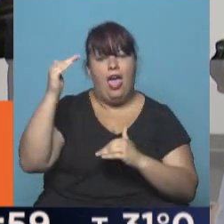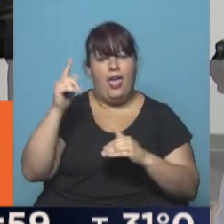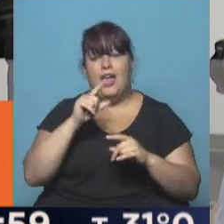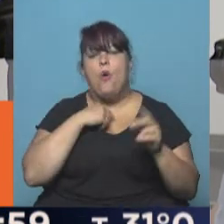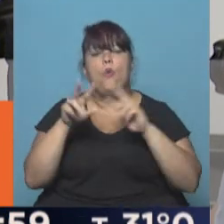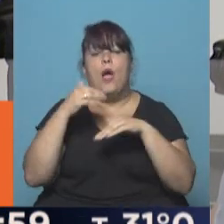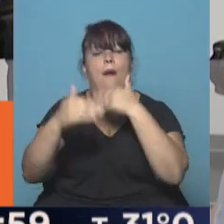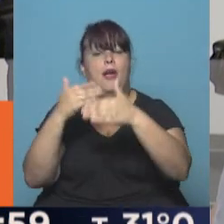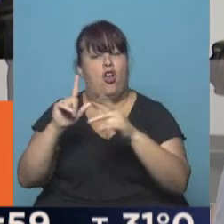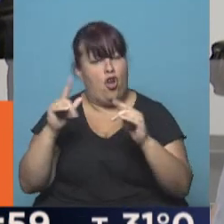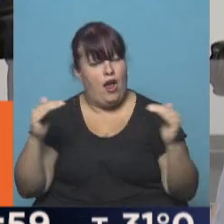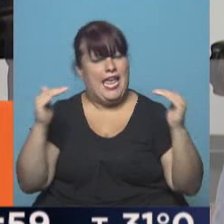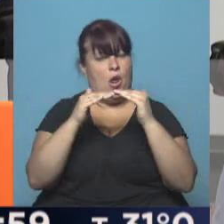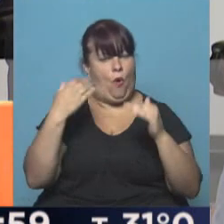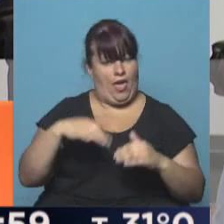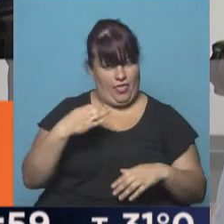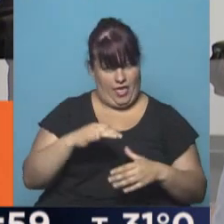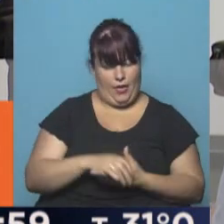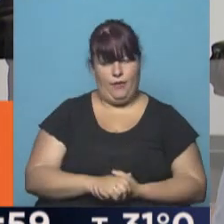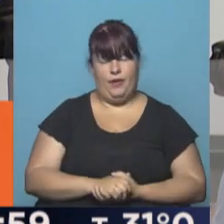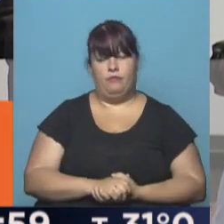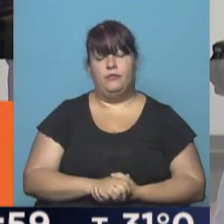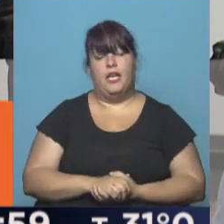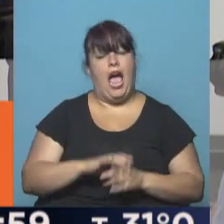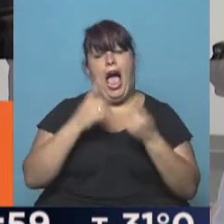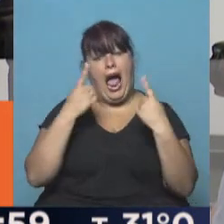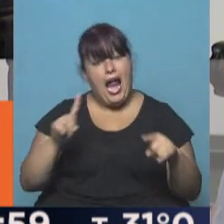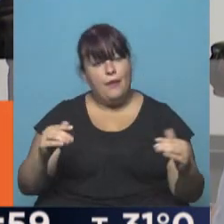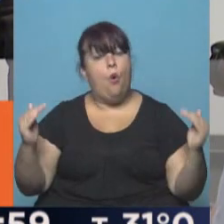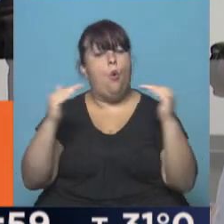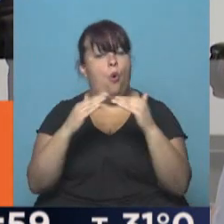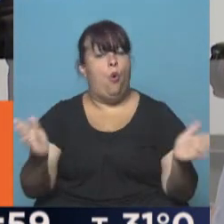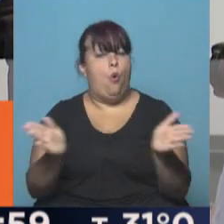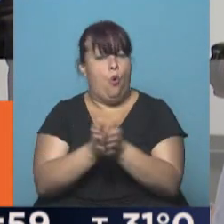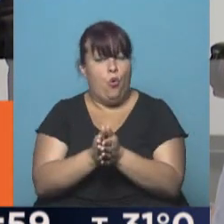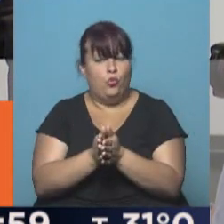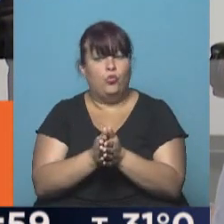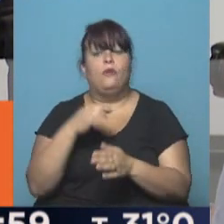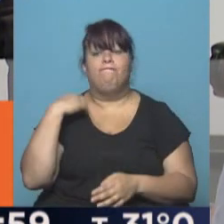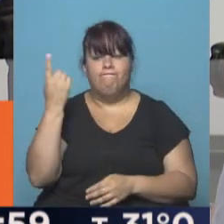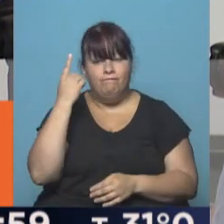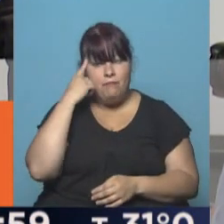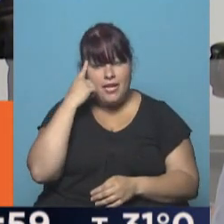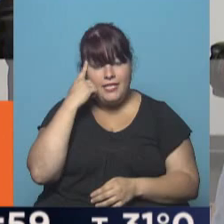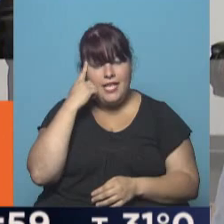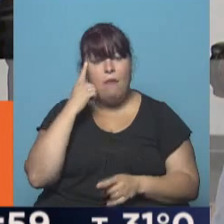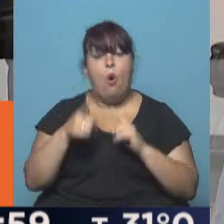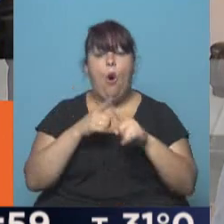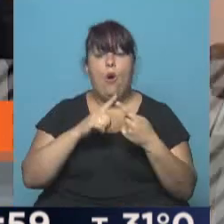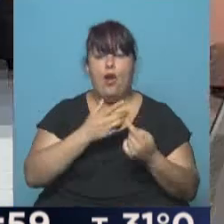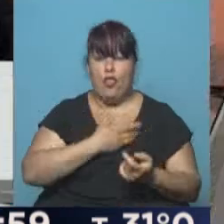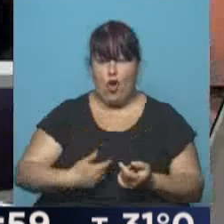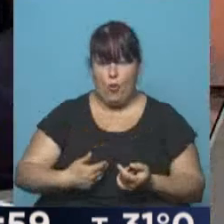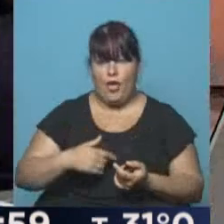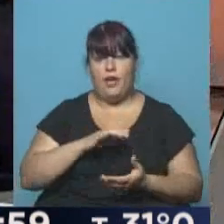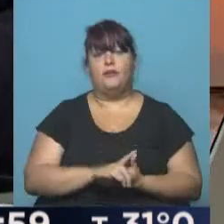buscar el crecimiento económico. Muy por el contrario, van de la mano, y creemos que un gran pacto de gobernabilidad